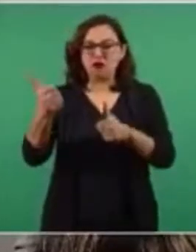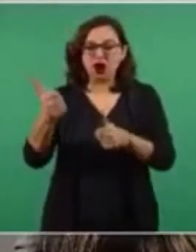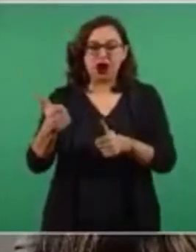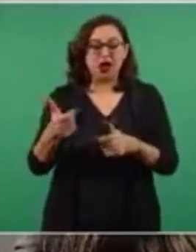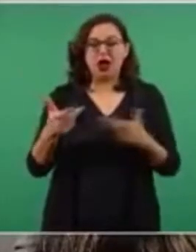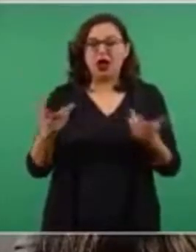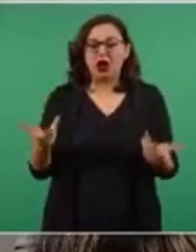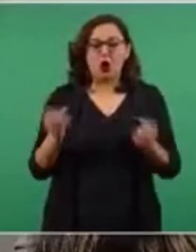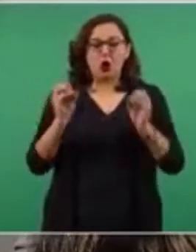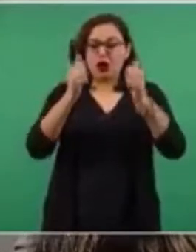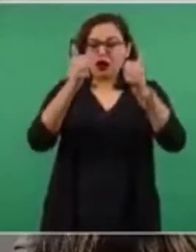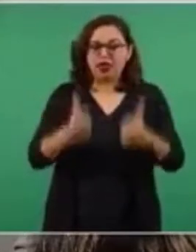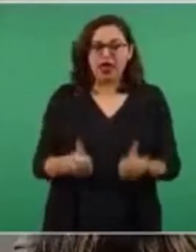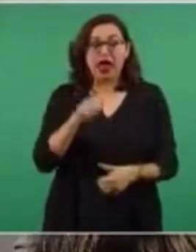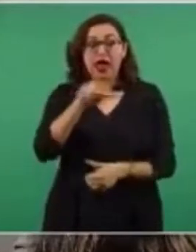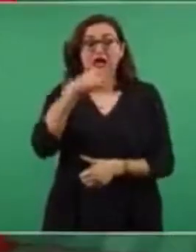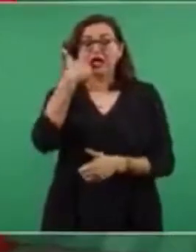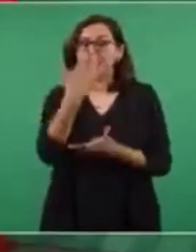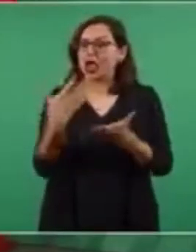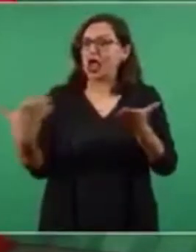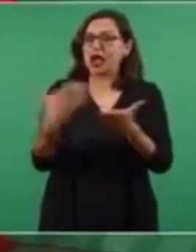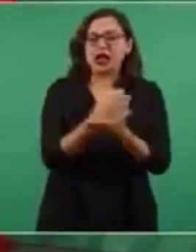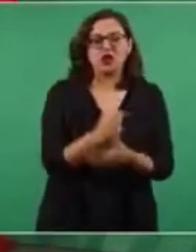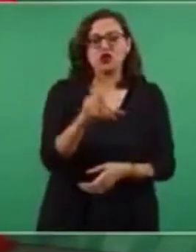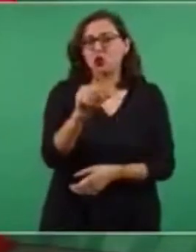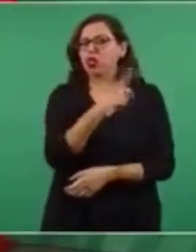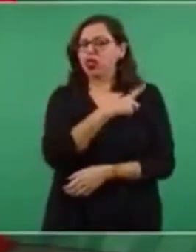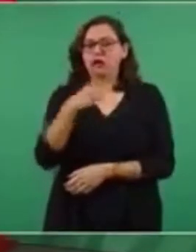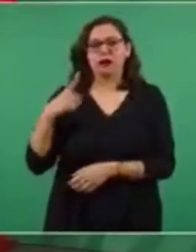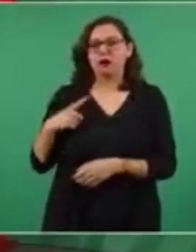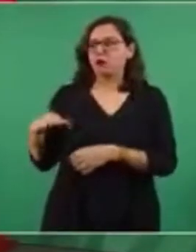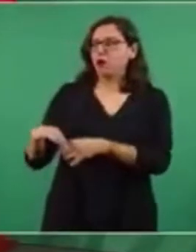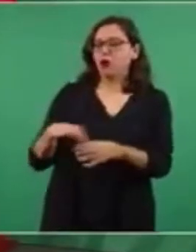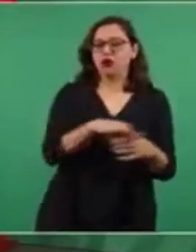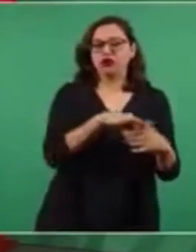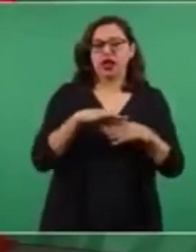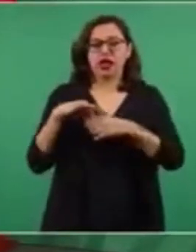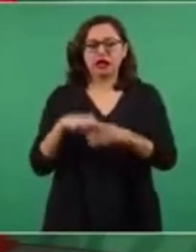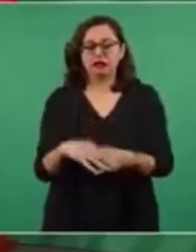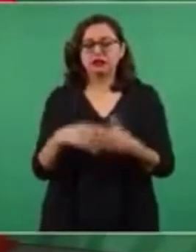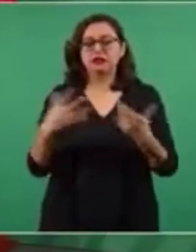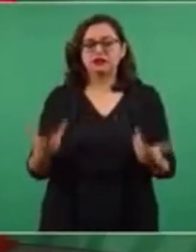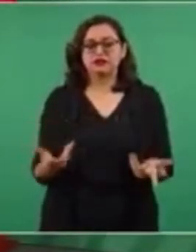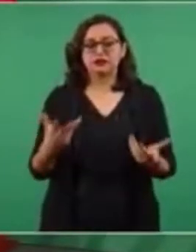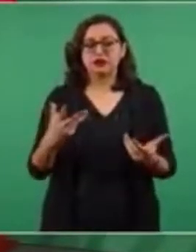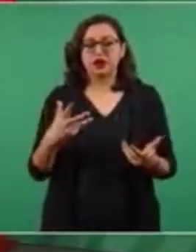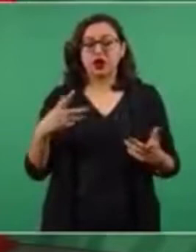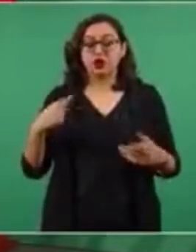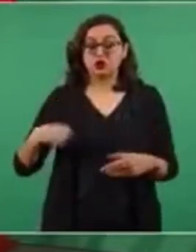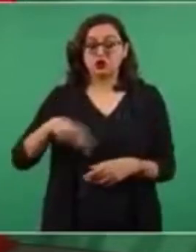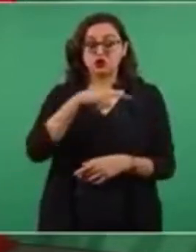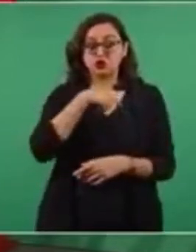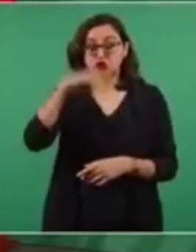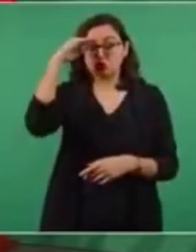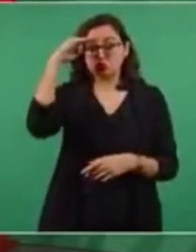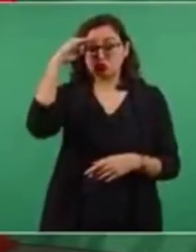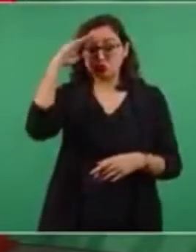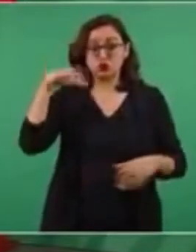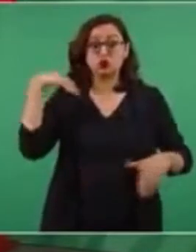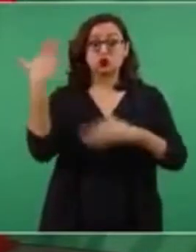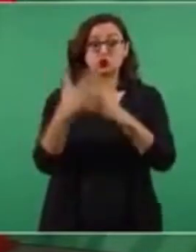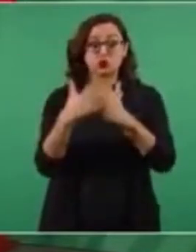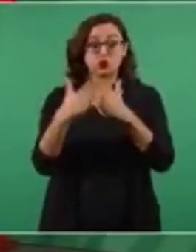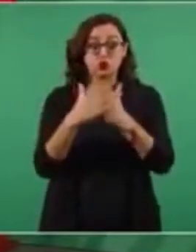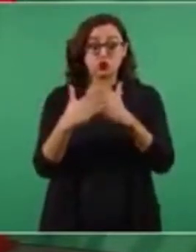que le urge tener en este momento. En cambio, si lo dejamos para el año